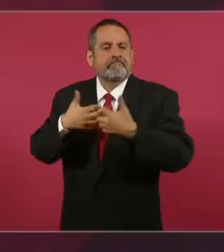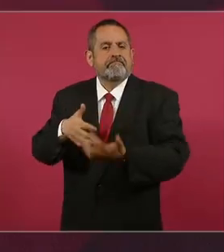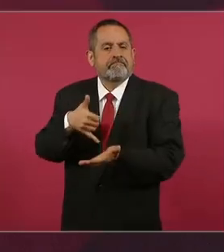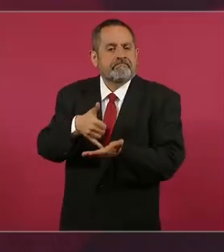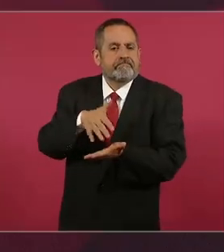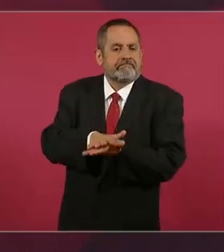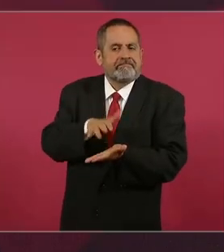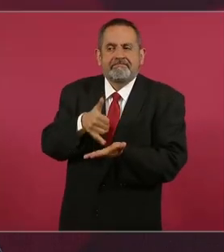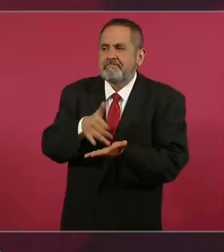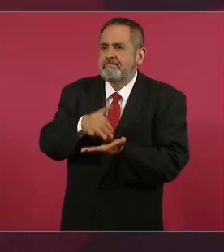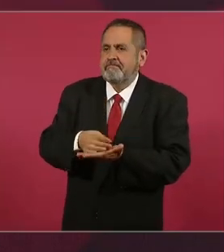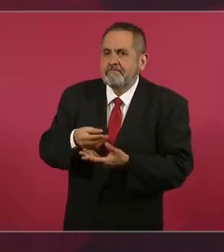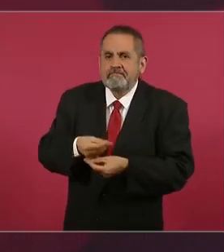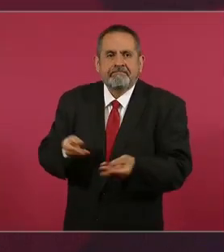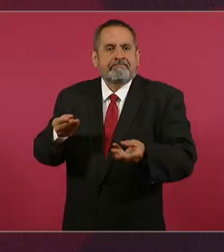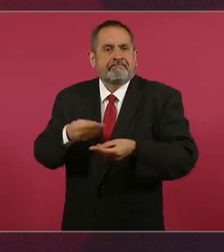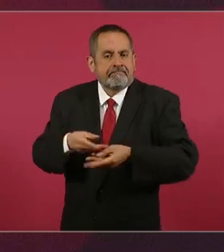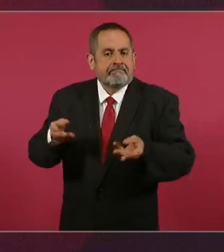Y